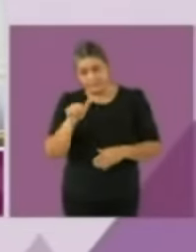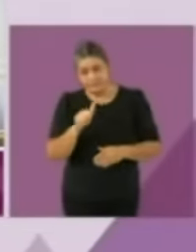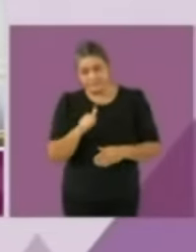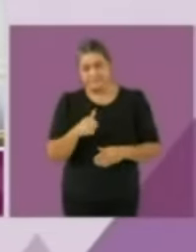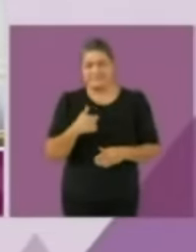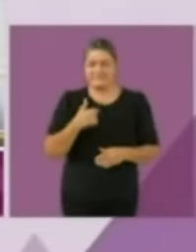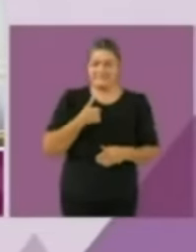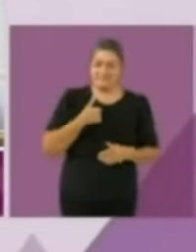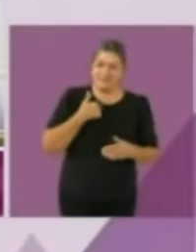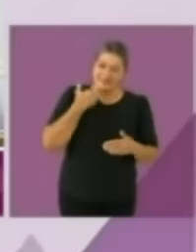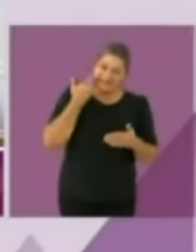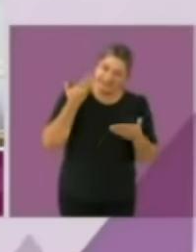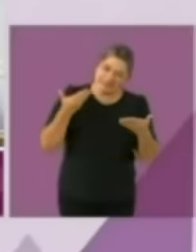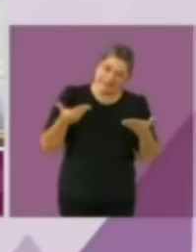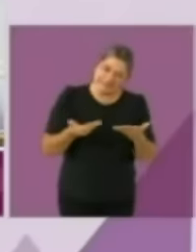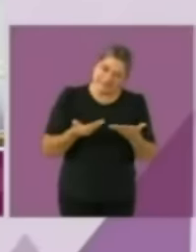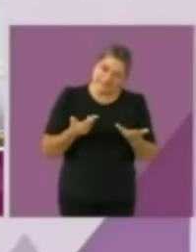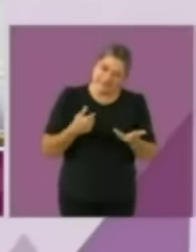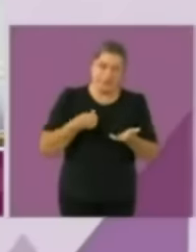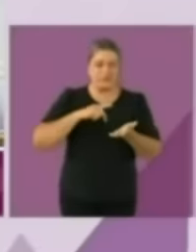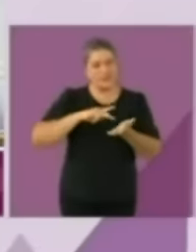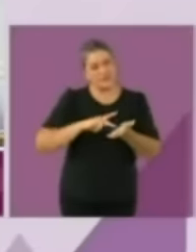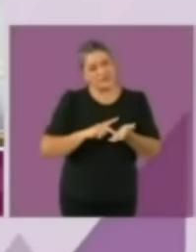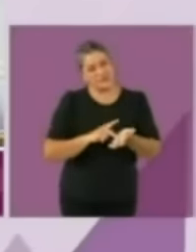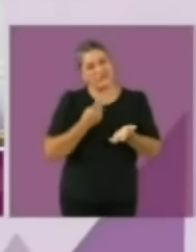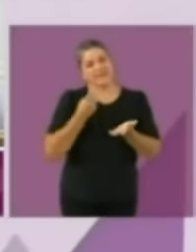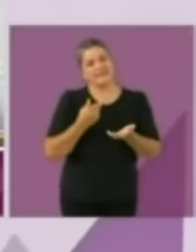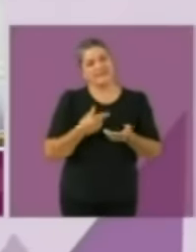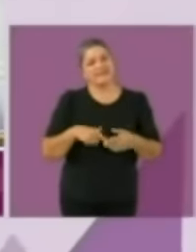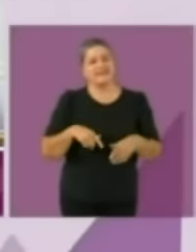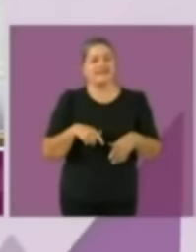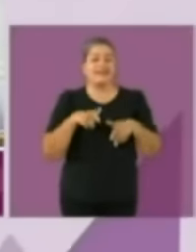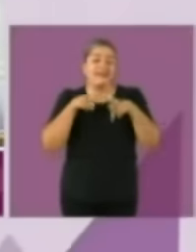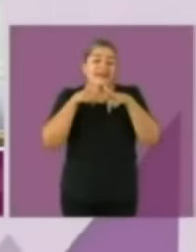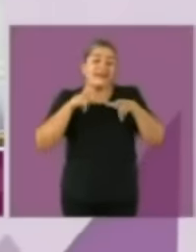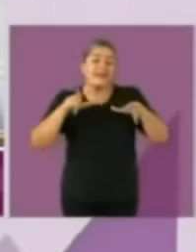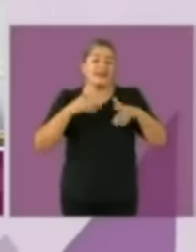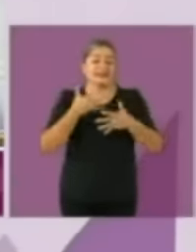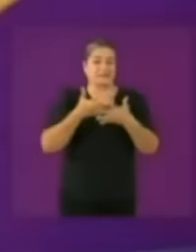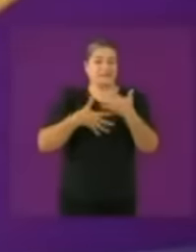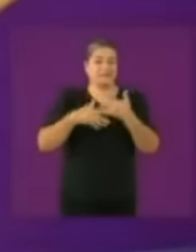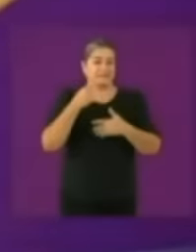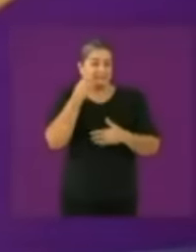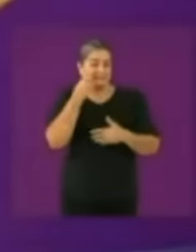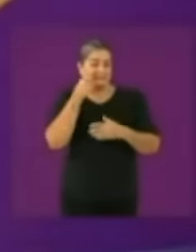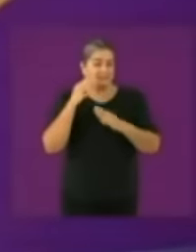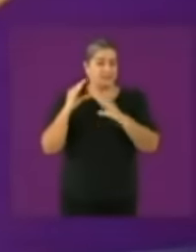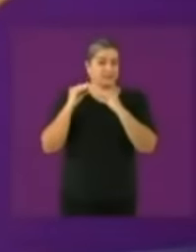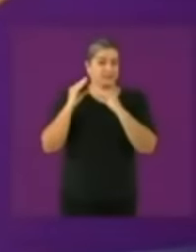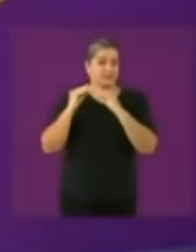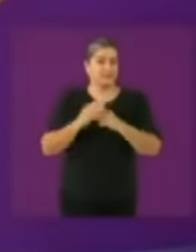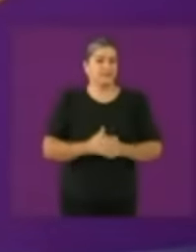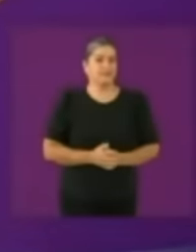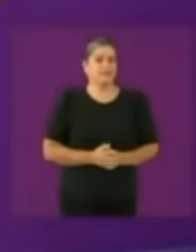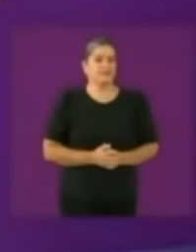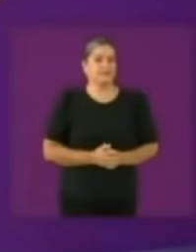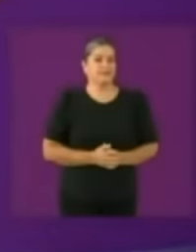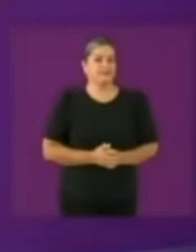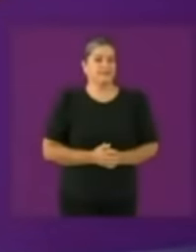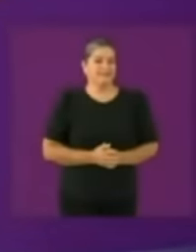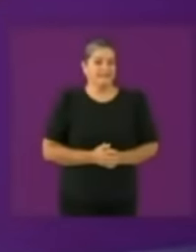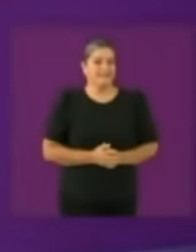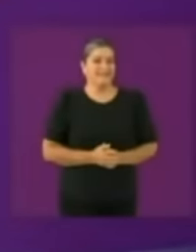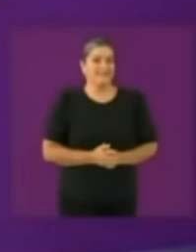el lenguaje de señas, le sirve mucho. O sea, también los incluye. Pero siento, al final, que se trata de